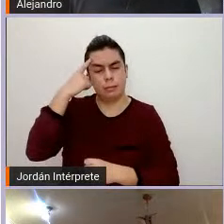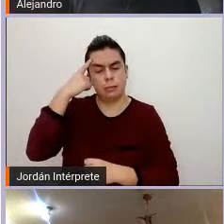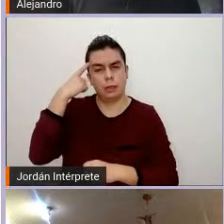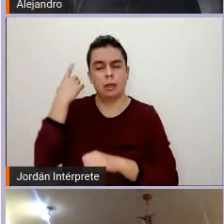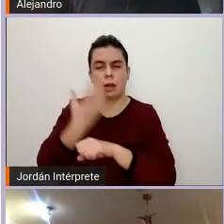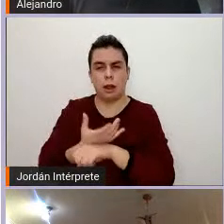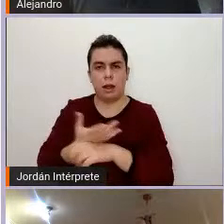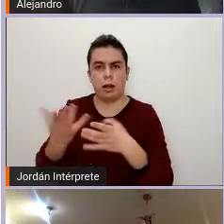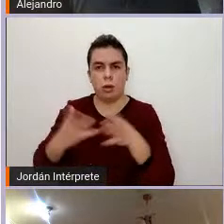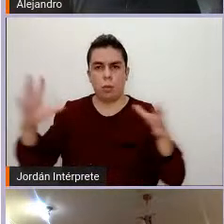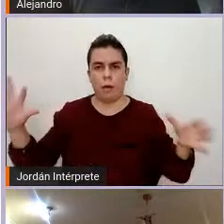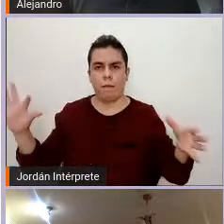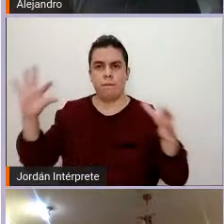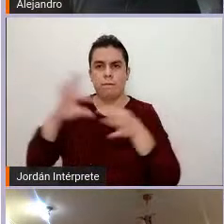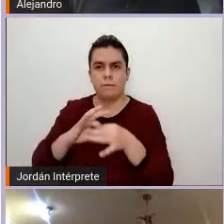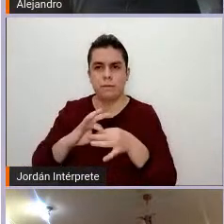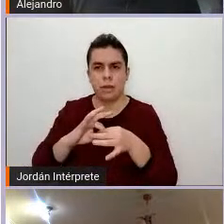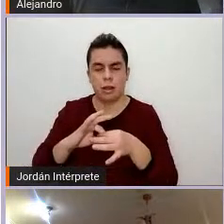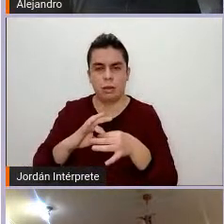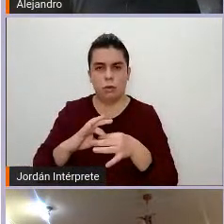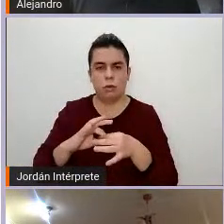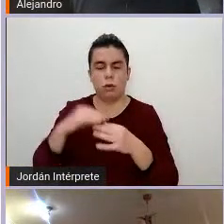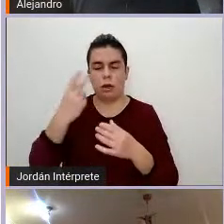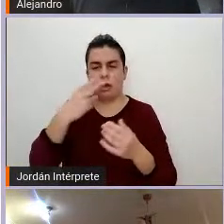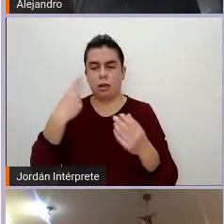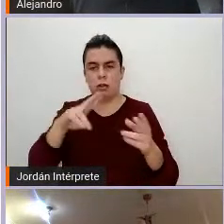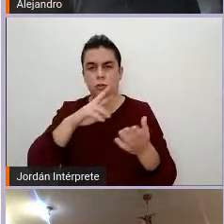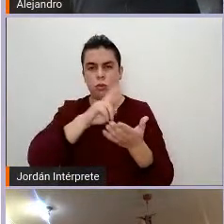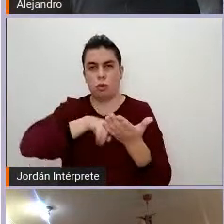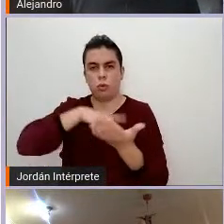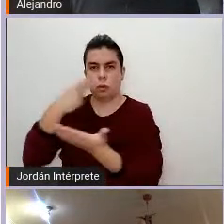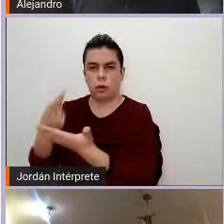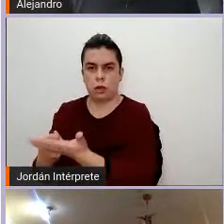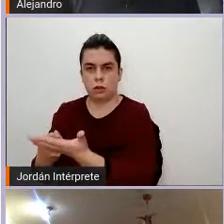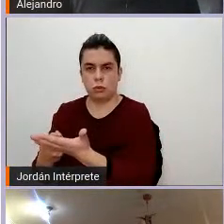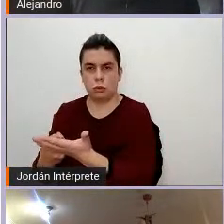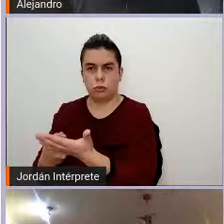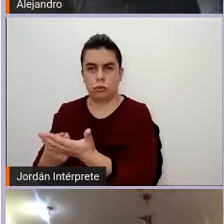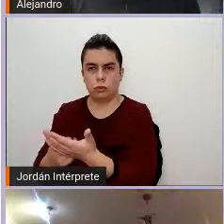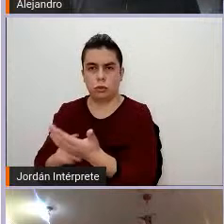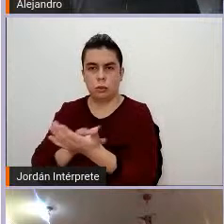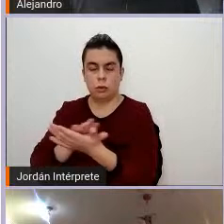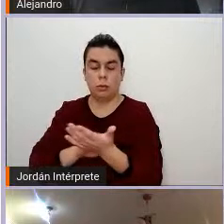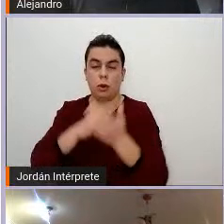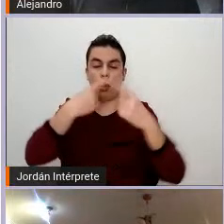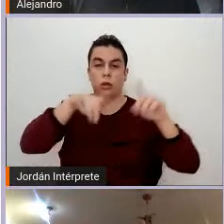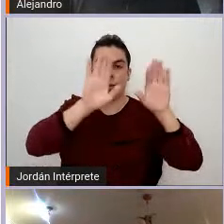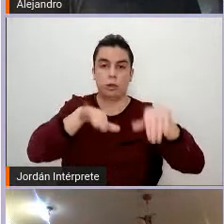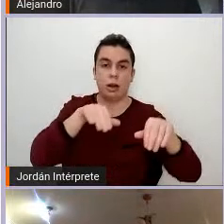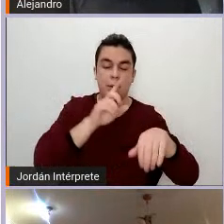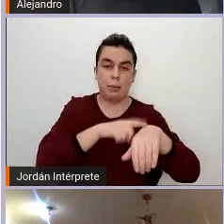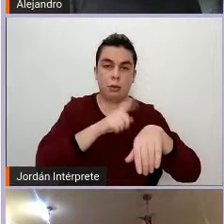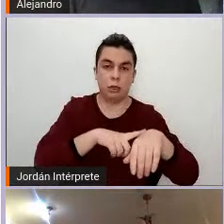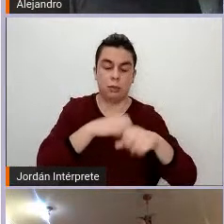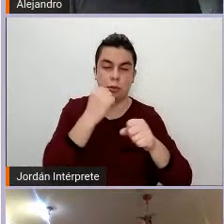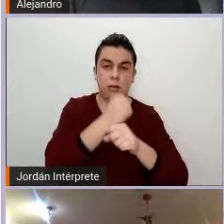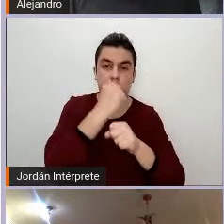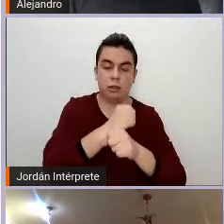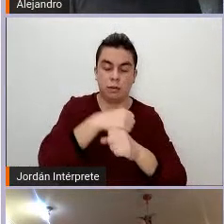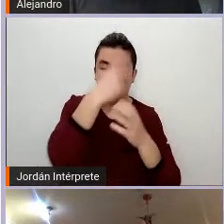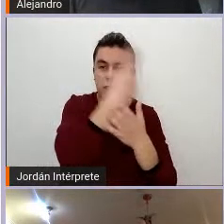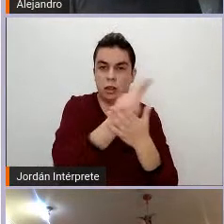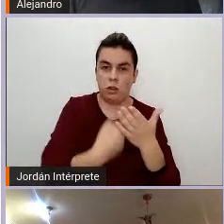vincular comparativamente la traducción de Violeta a la hecha por sus contemporáneos creadores? Una